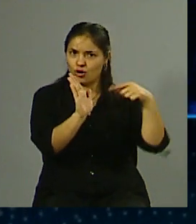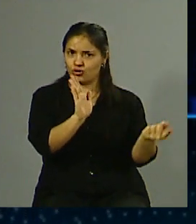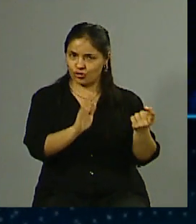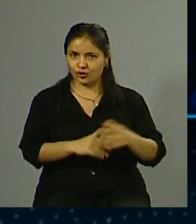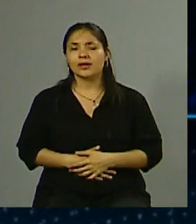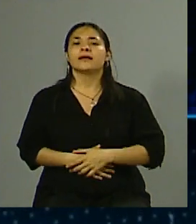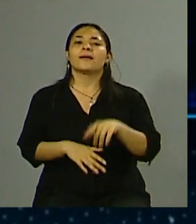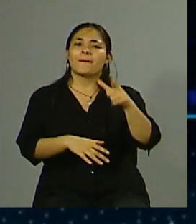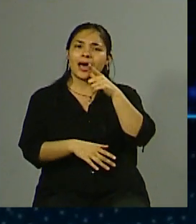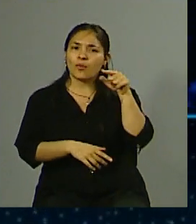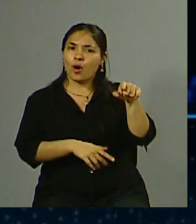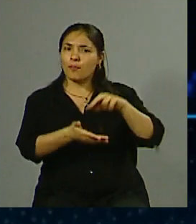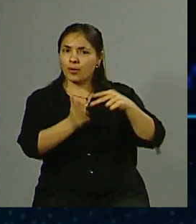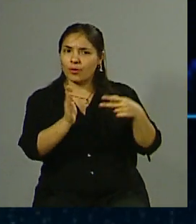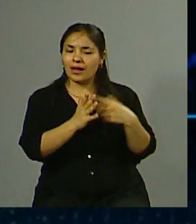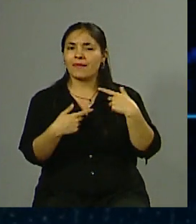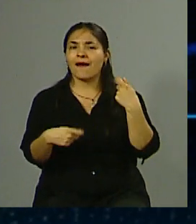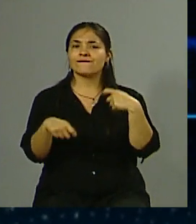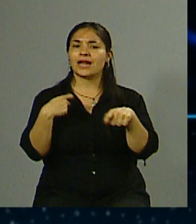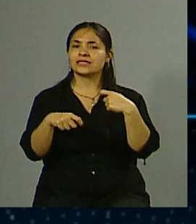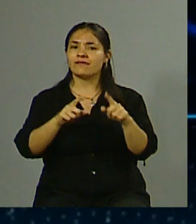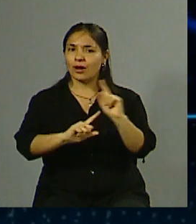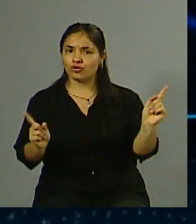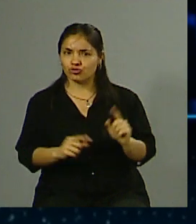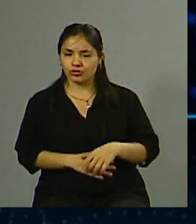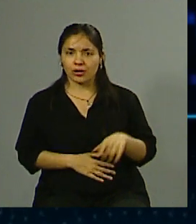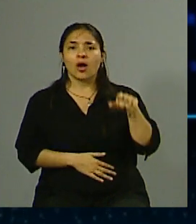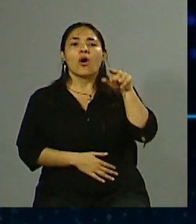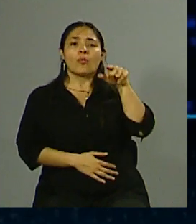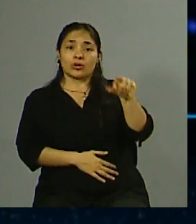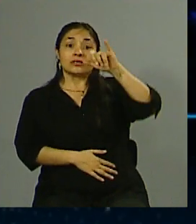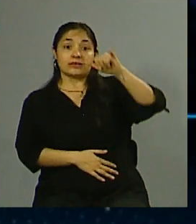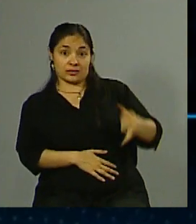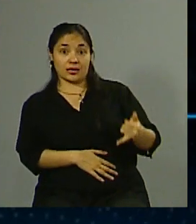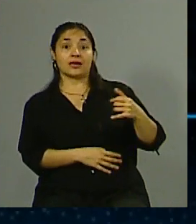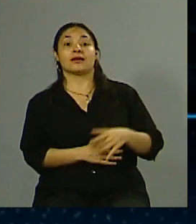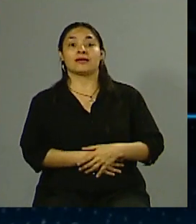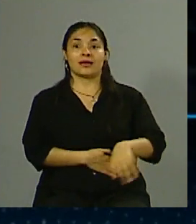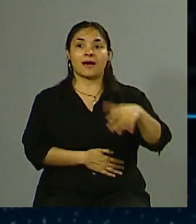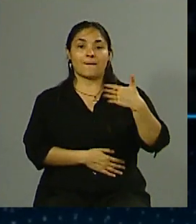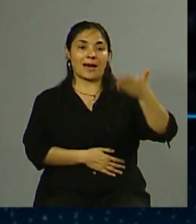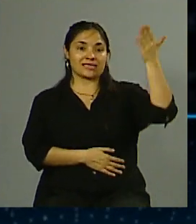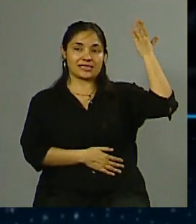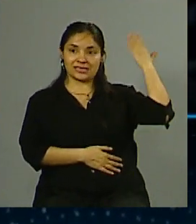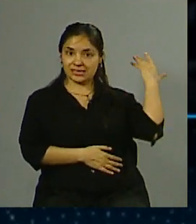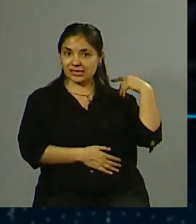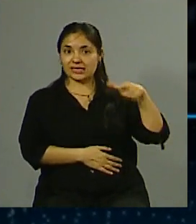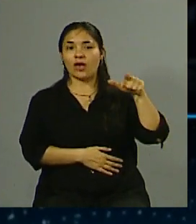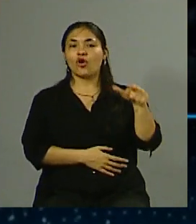que tenés un problema con la inflexibilidad. Y mientras que vos sí podés lavar tu pasado de montonera